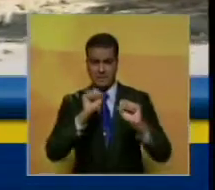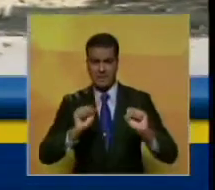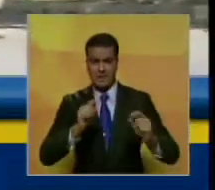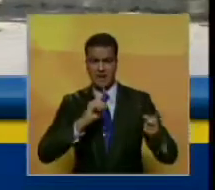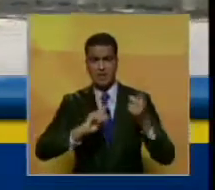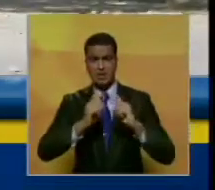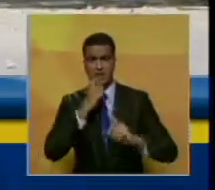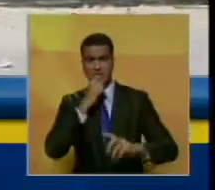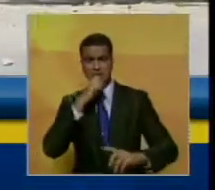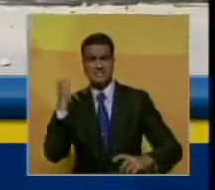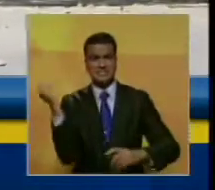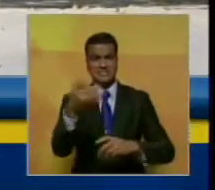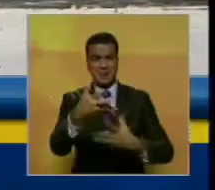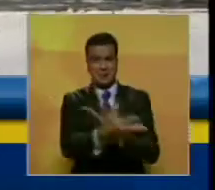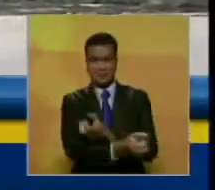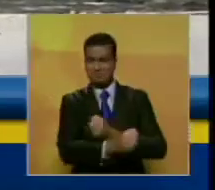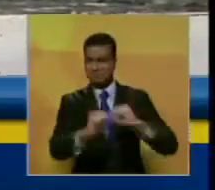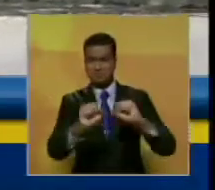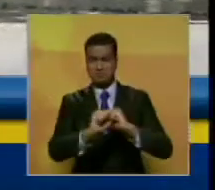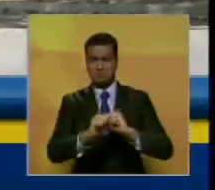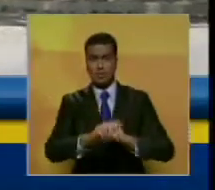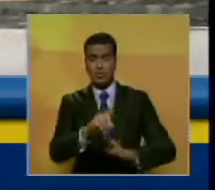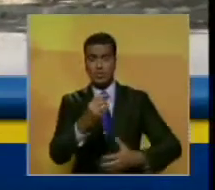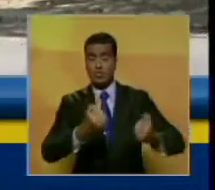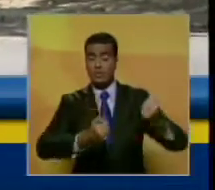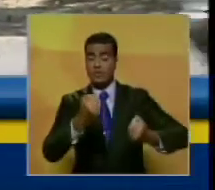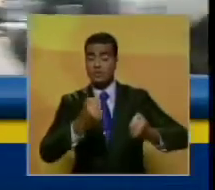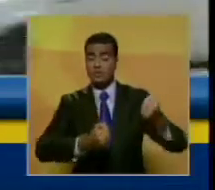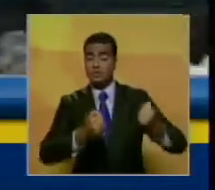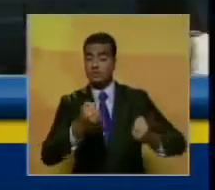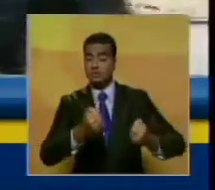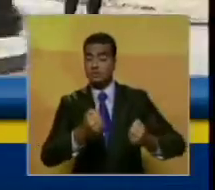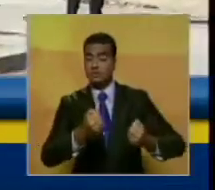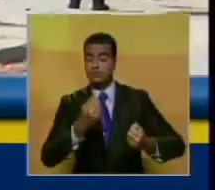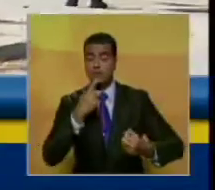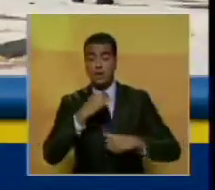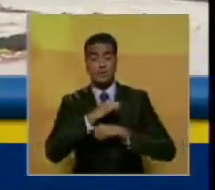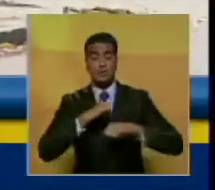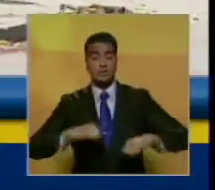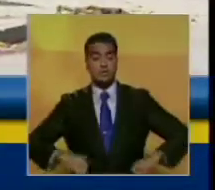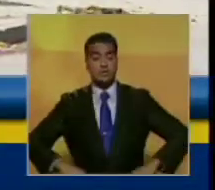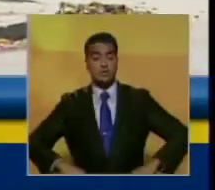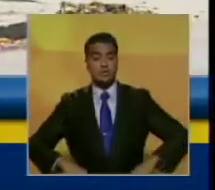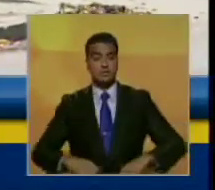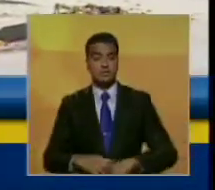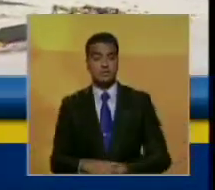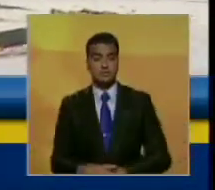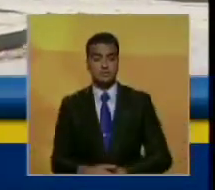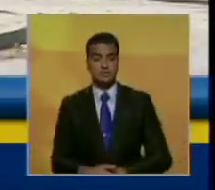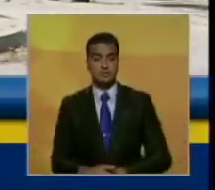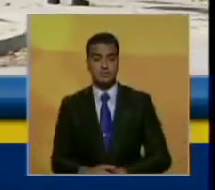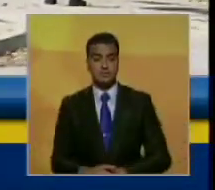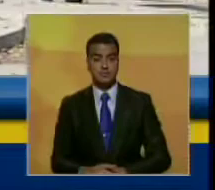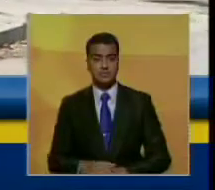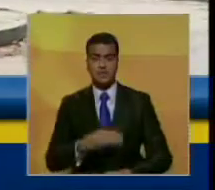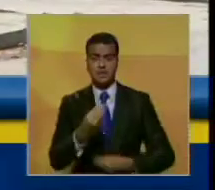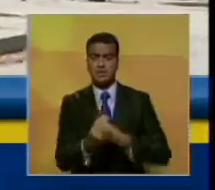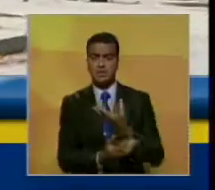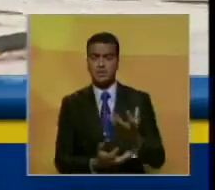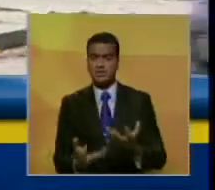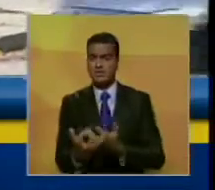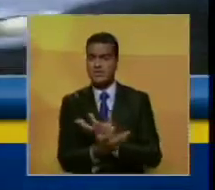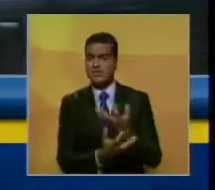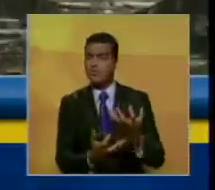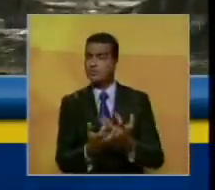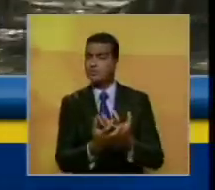bombas Molotov impactaron contra una de las unidades blindadas de la Guardia Nacional, provocando que se prendiera fuego.